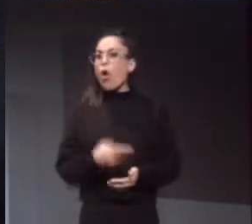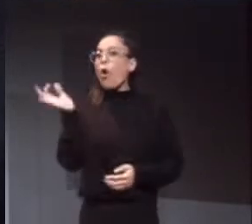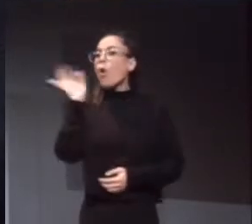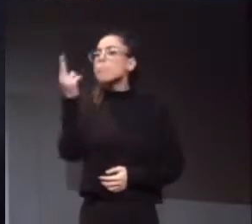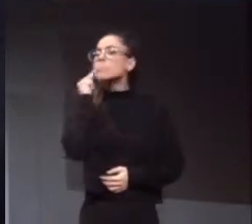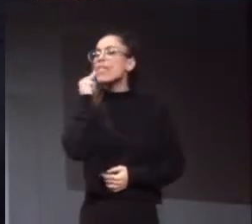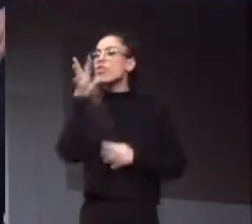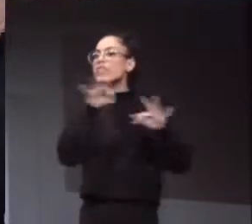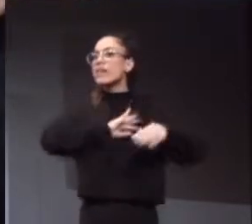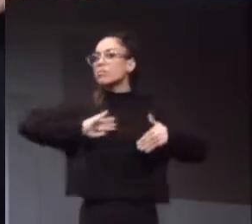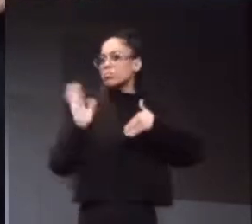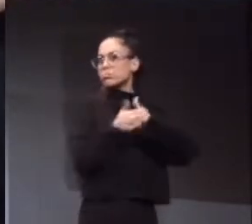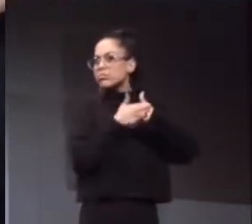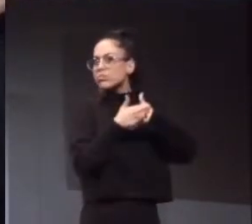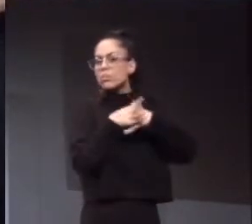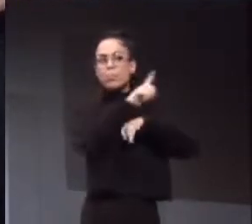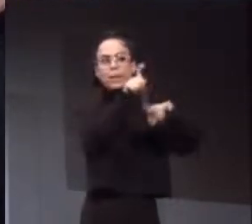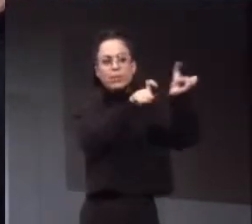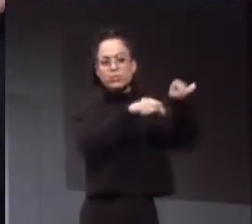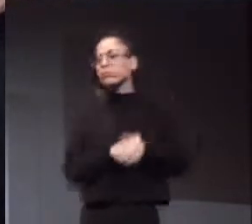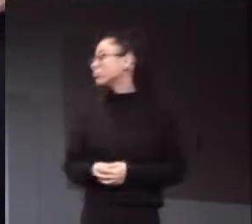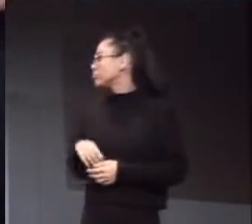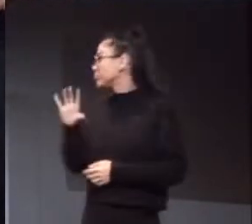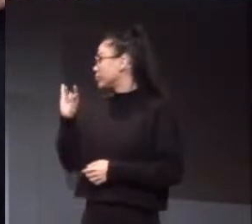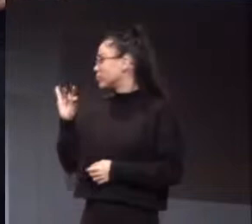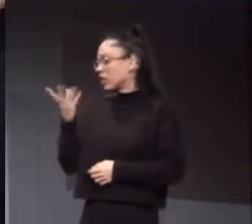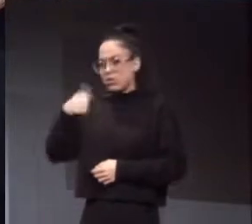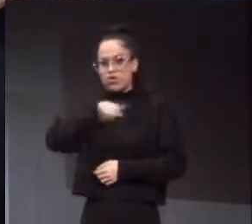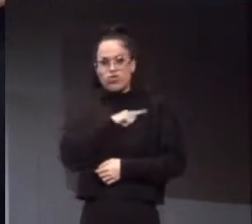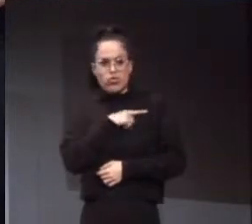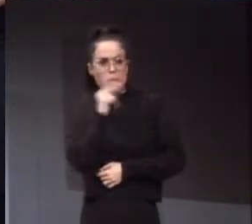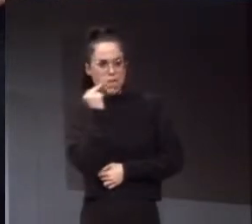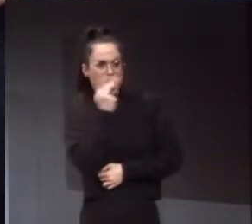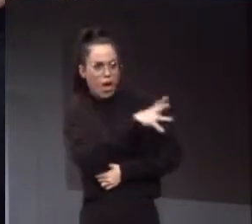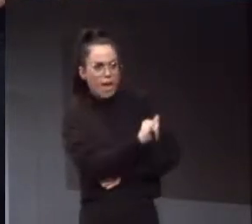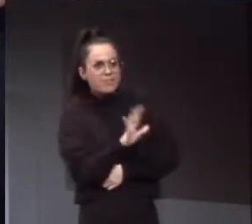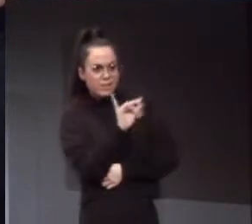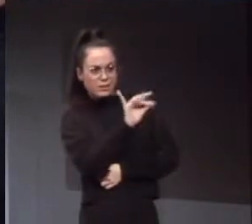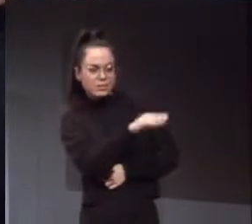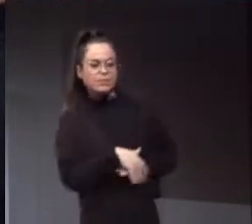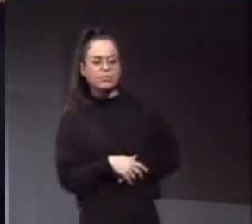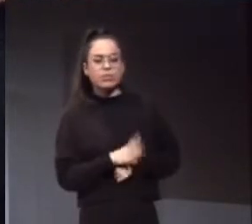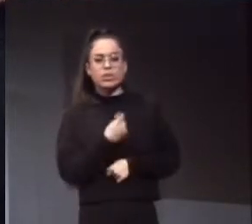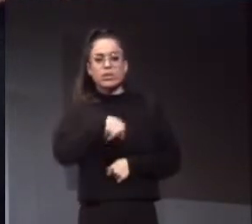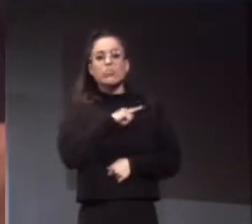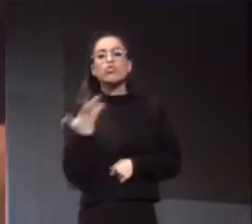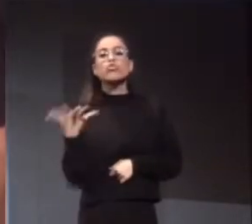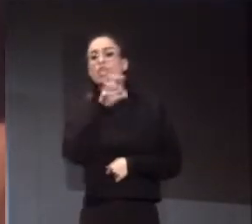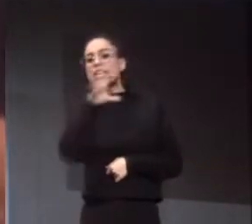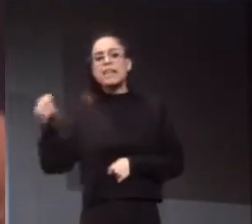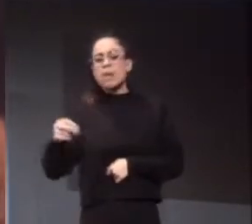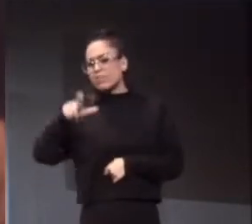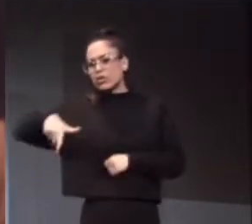preguntó sí sí que tenemos miedo se usa por supuesto pero que seamos 500 y pico personas